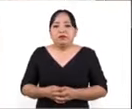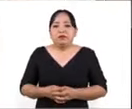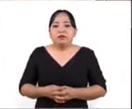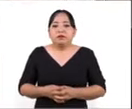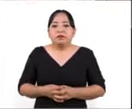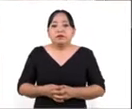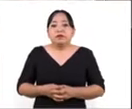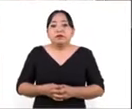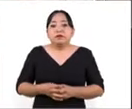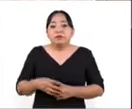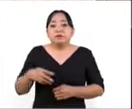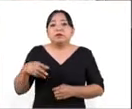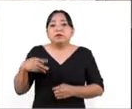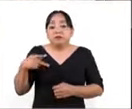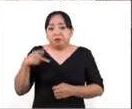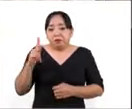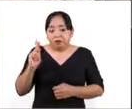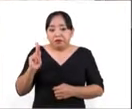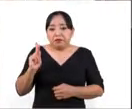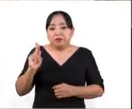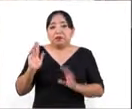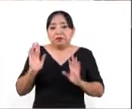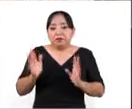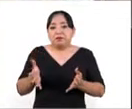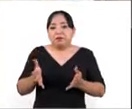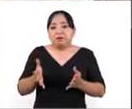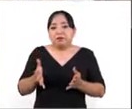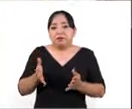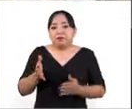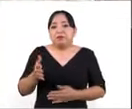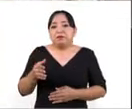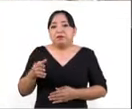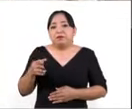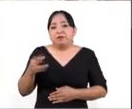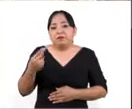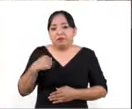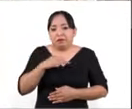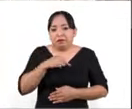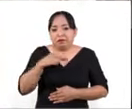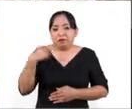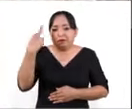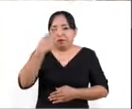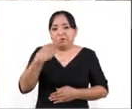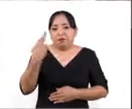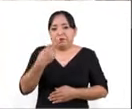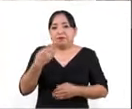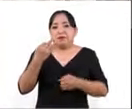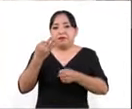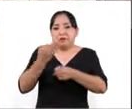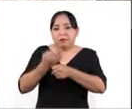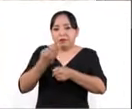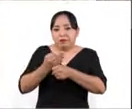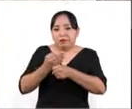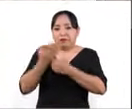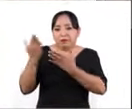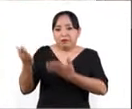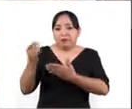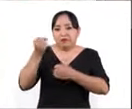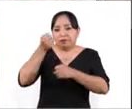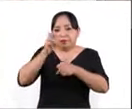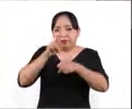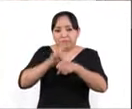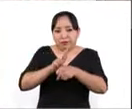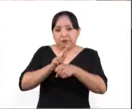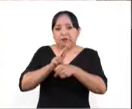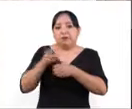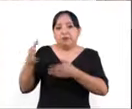Y estaban desplegados, ahora le vamos a pasar la palabra al secretario de Seguridad Ciudadana para que les pueda informar todo el despliegue de la secretaría que